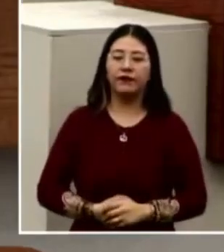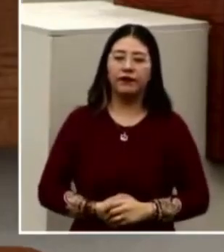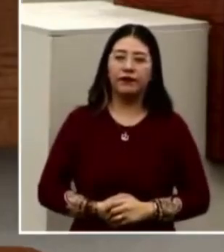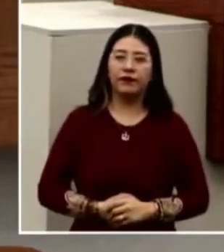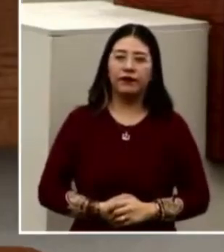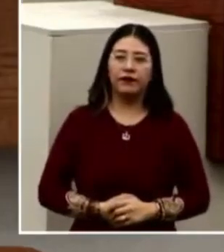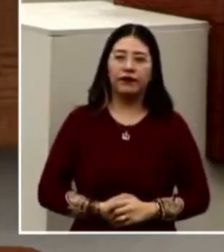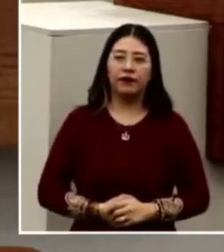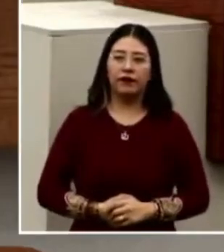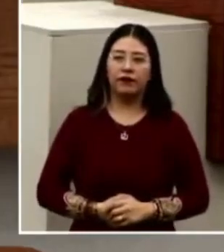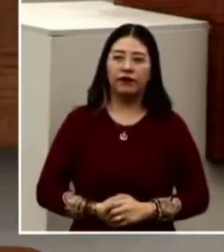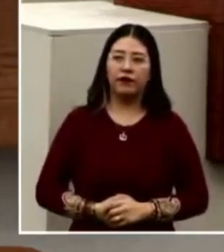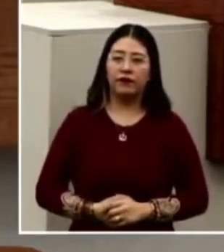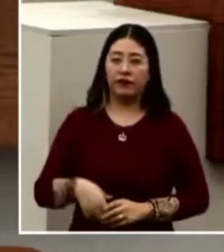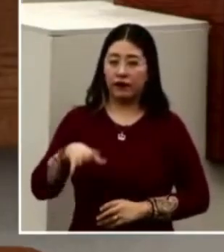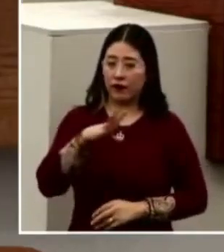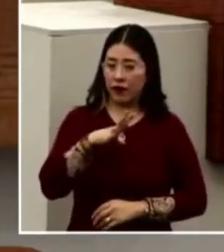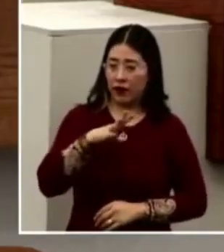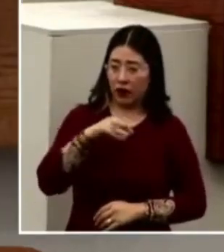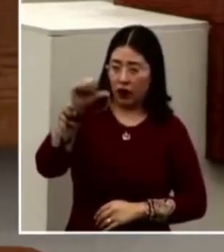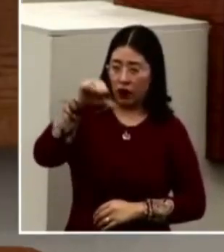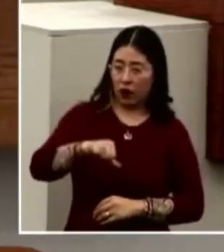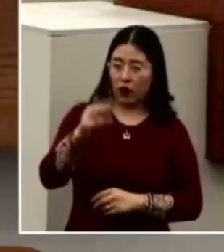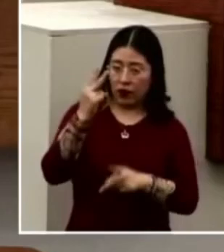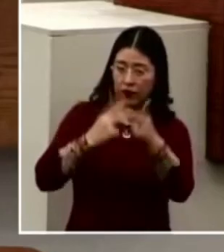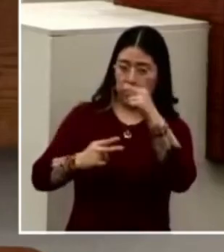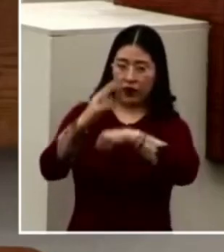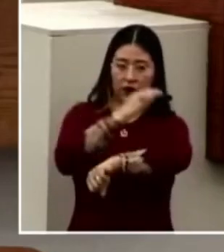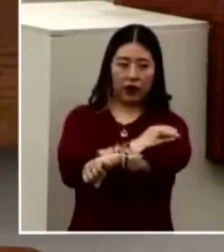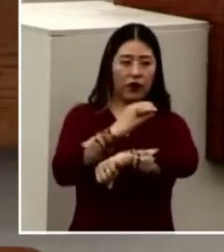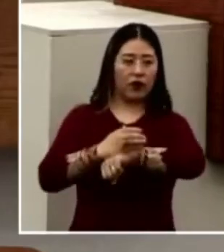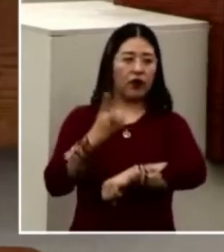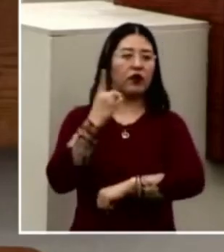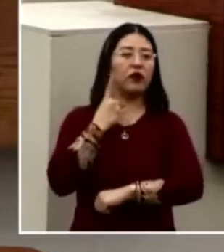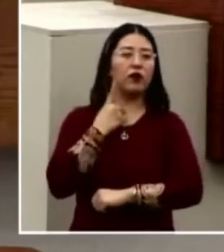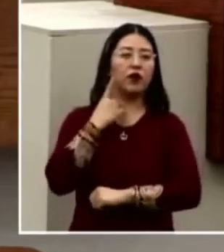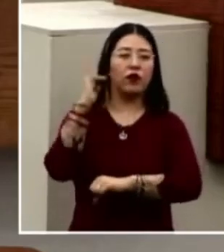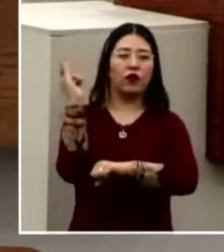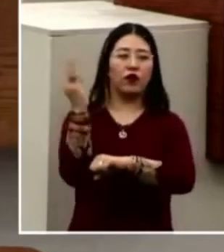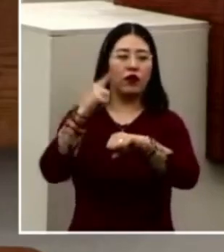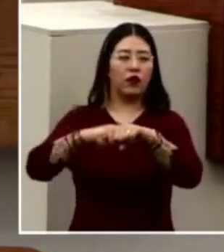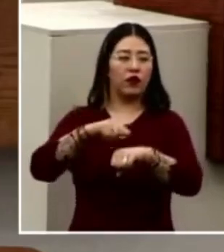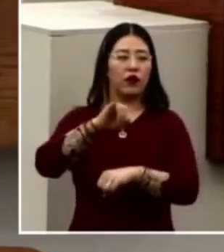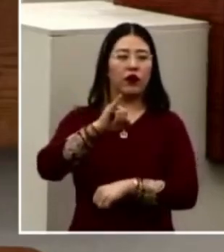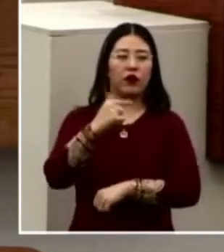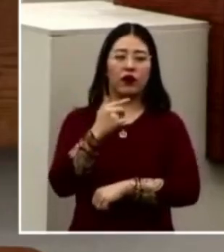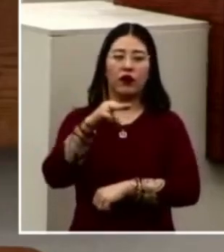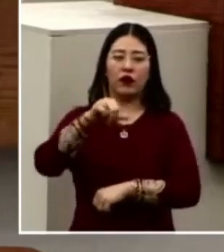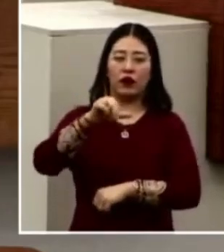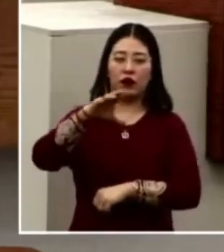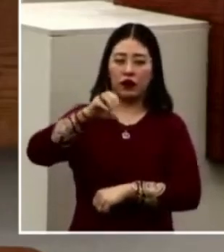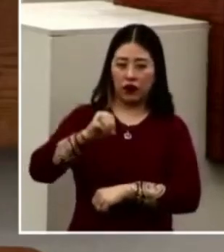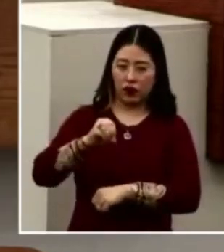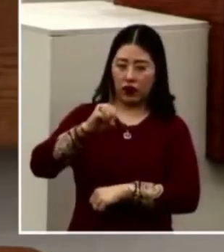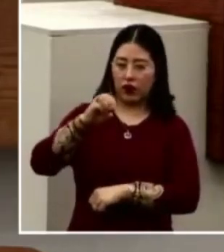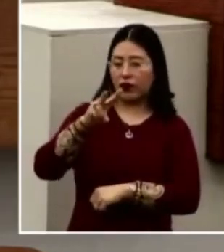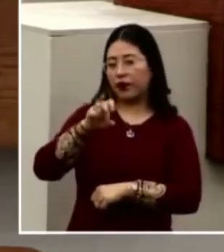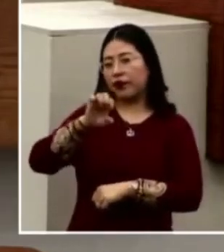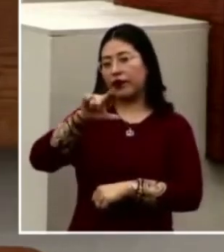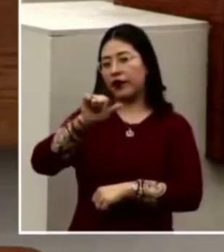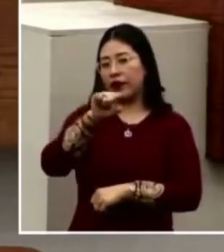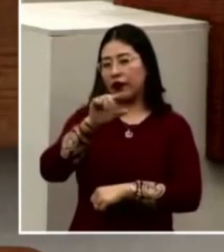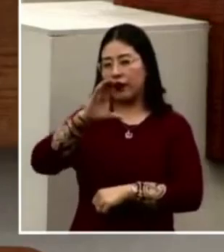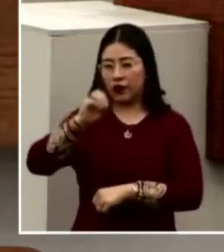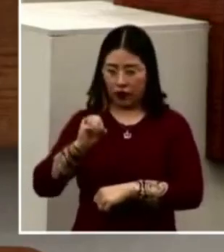Y aquí está presente, hoy nos acompaña el diputado federal Ignacio Mier Velasco, presidente